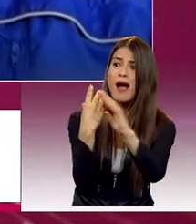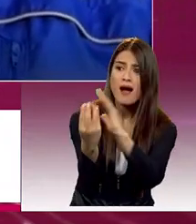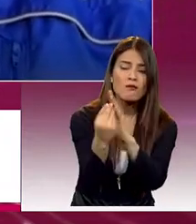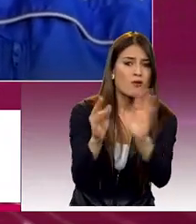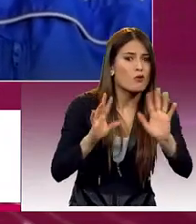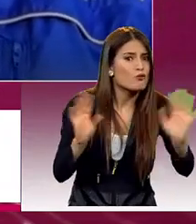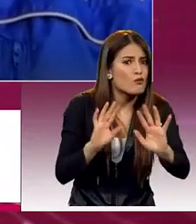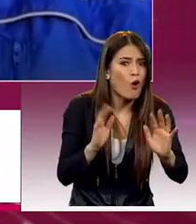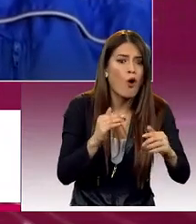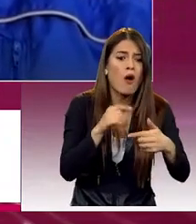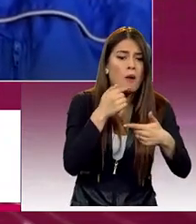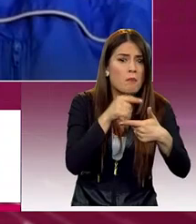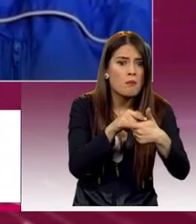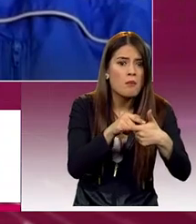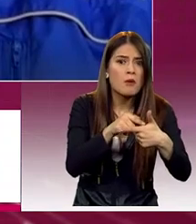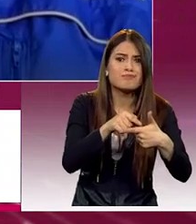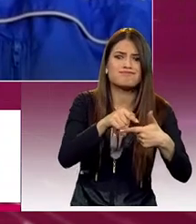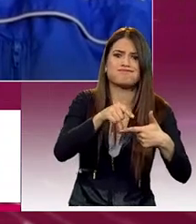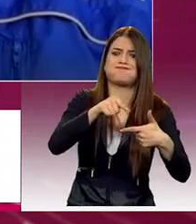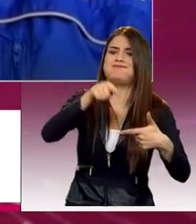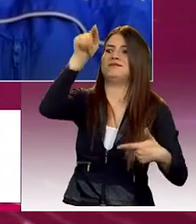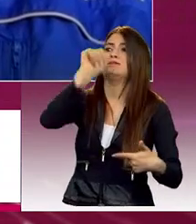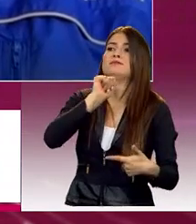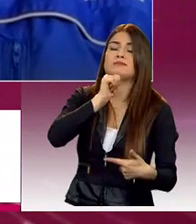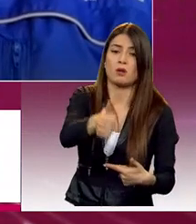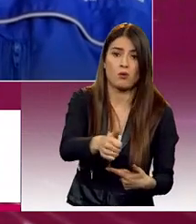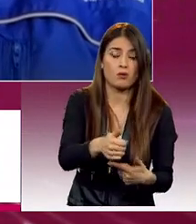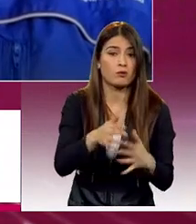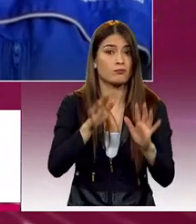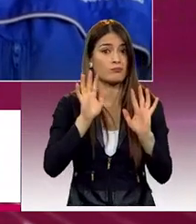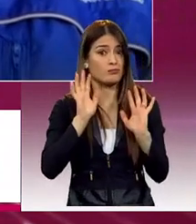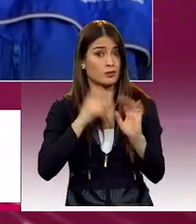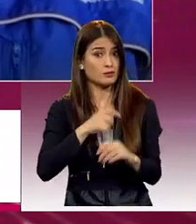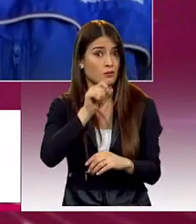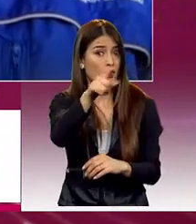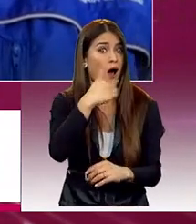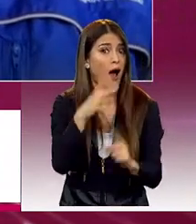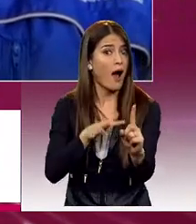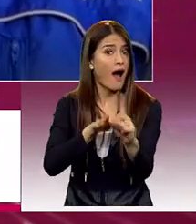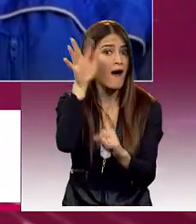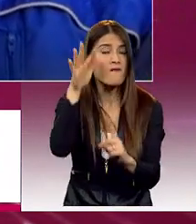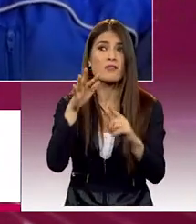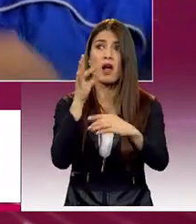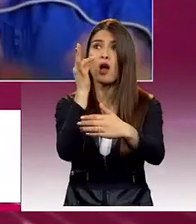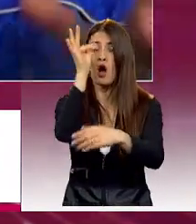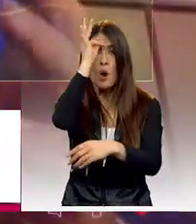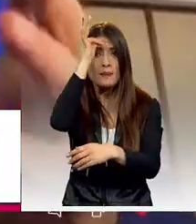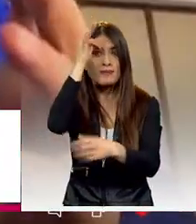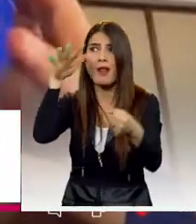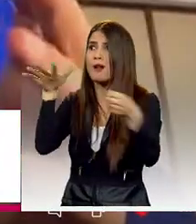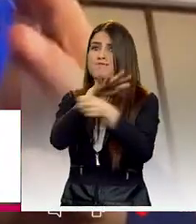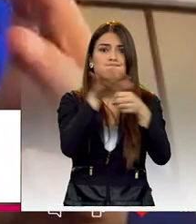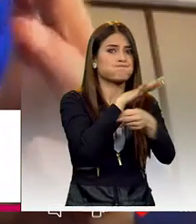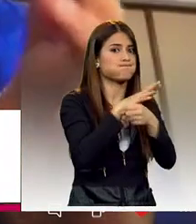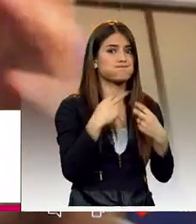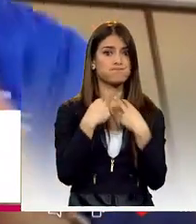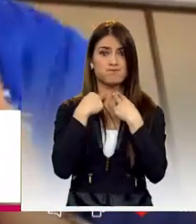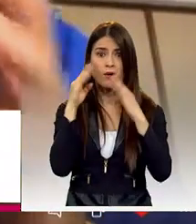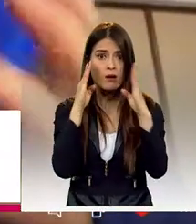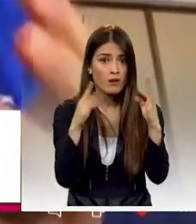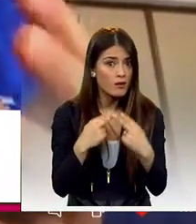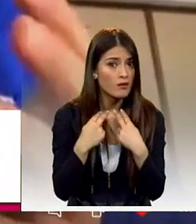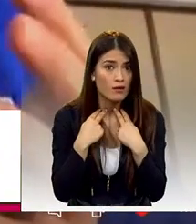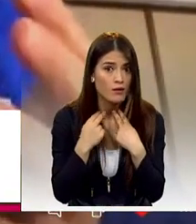al borde de la ineficiencia en lo que a ocupación hospitalaria se refiere? Son fenómenos